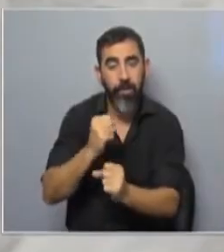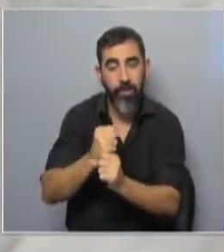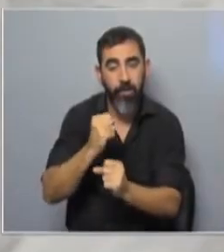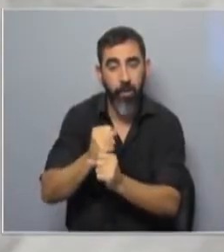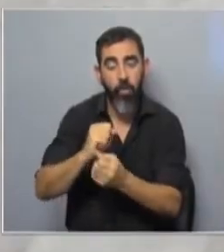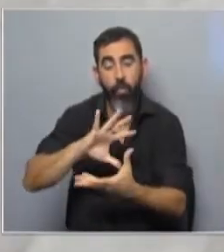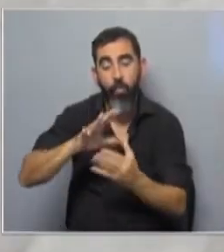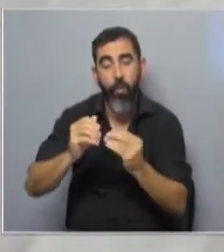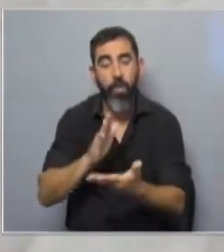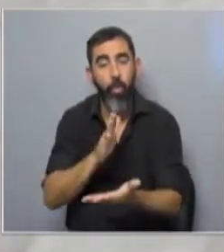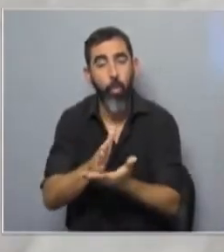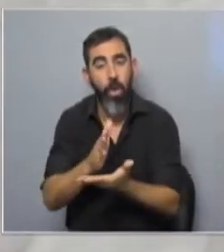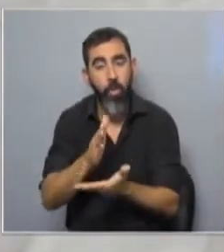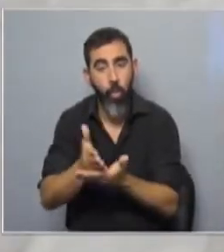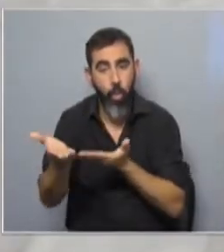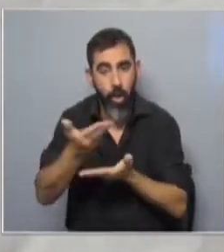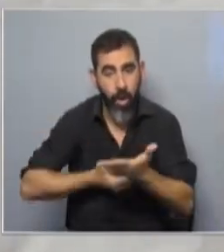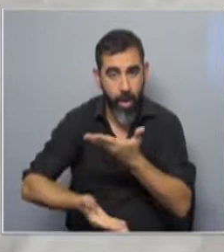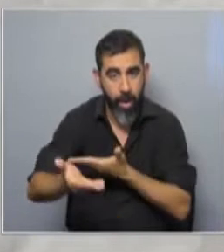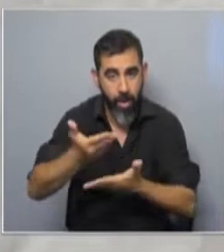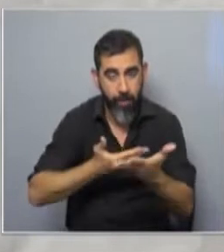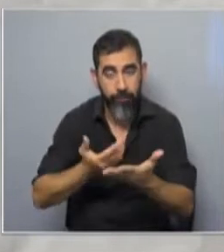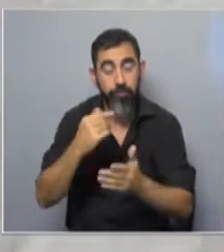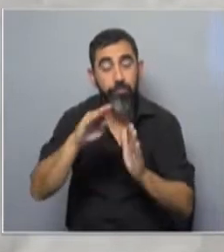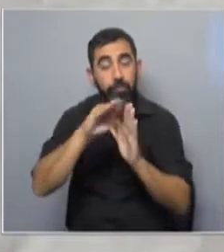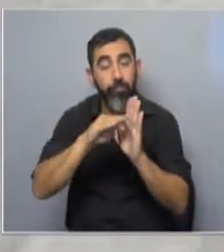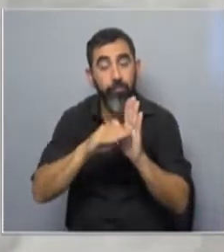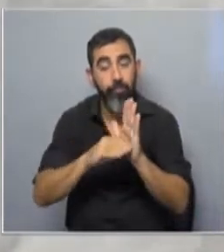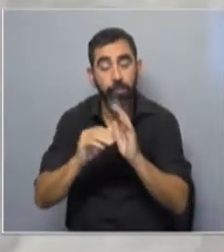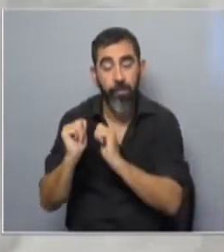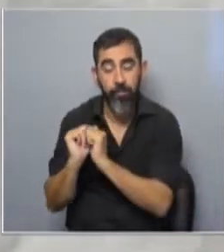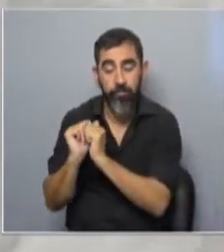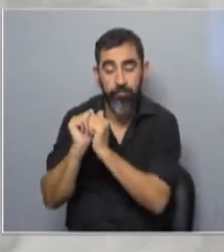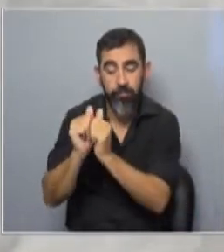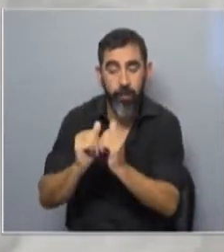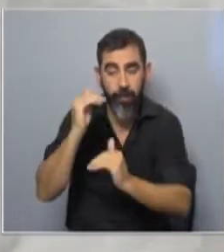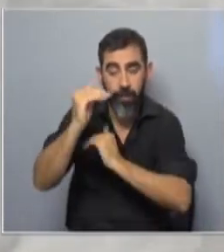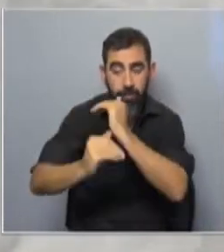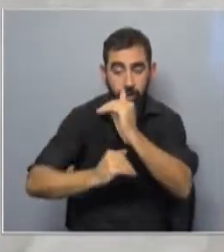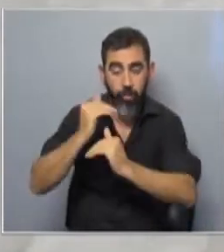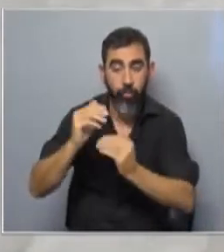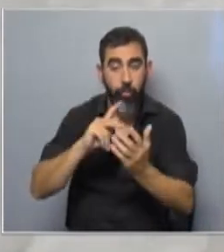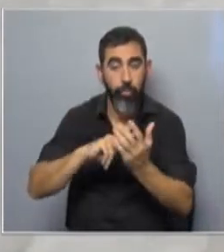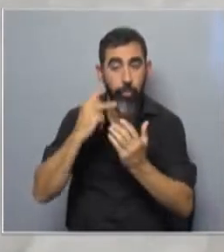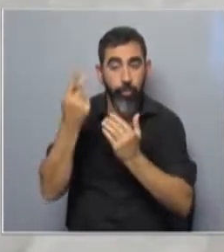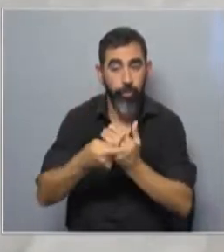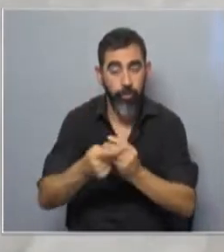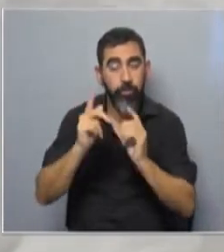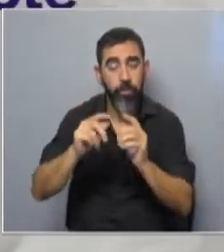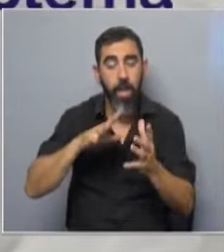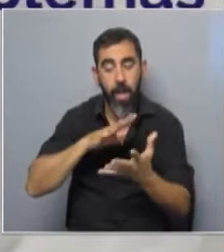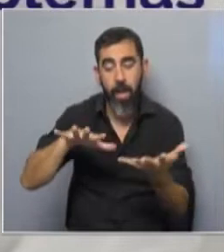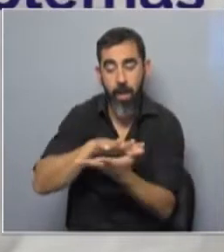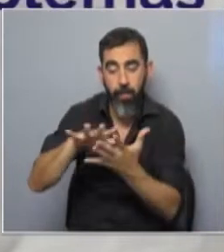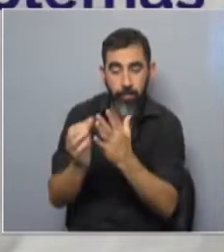formas de colaborar. Entonces, bueno, el programa, además del acompañamiento en el desarrollo de proyectos, implementa estos espacios